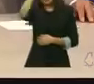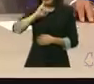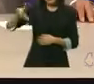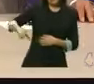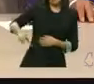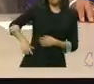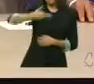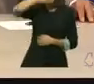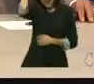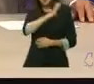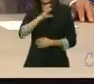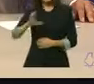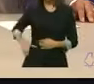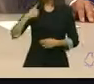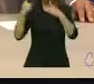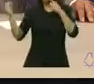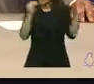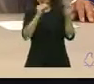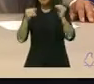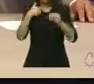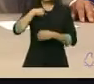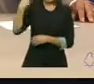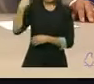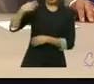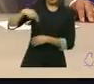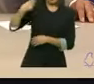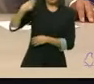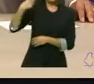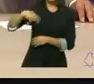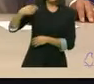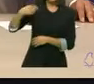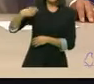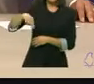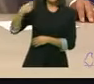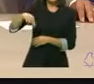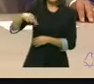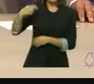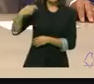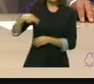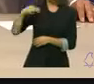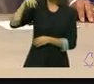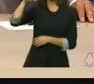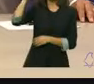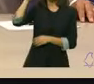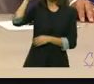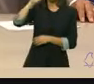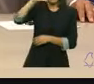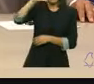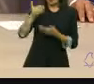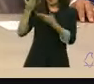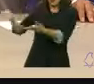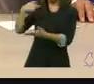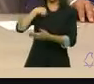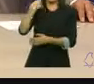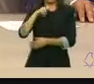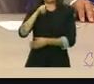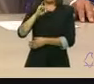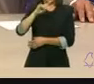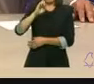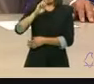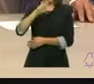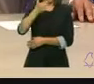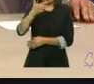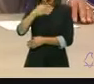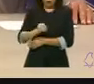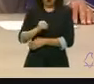de Ciudad de México. Yo soy Victor Hugo Michel y le doy la bienvenida a mi compañera Blanca Becerril. Blanca. Gracias, Victor Hugo. Muy buenas noches. Le damos la